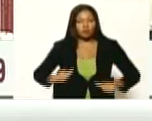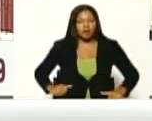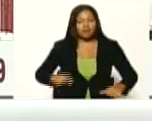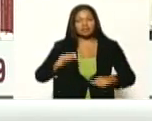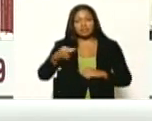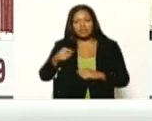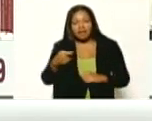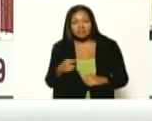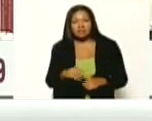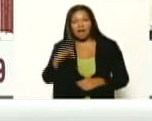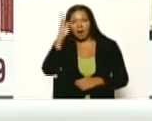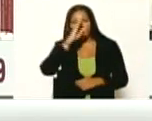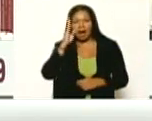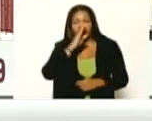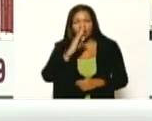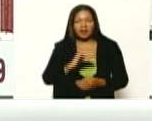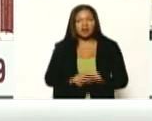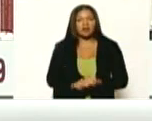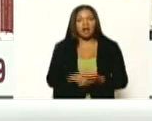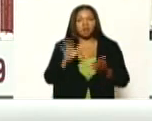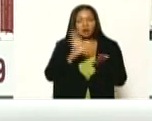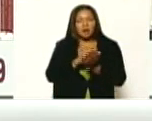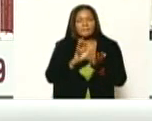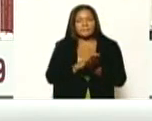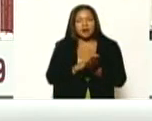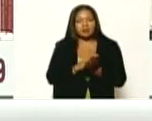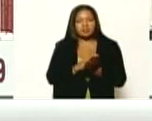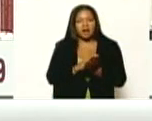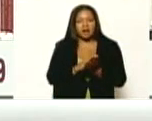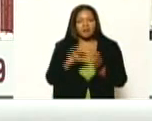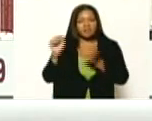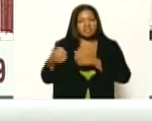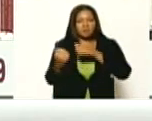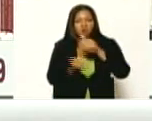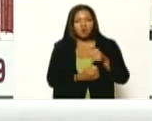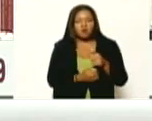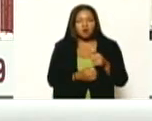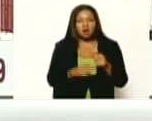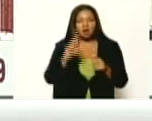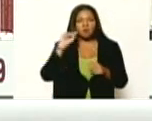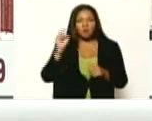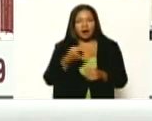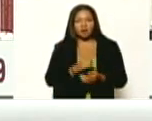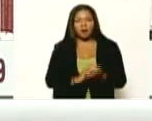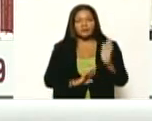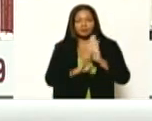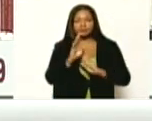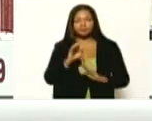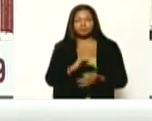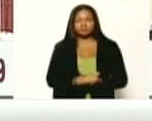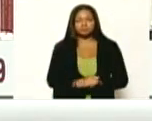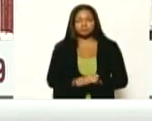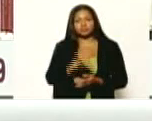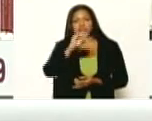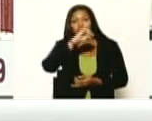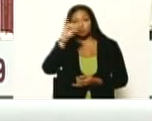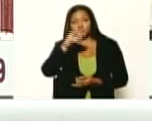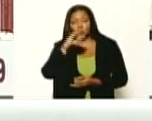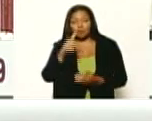Táchira, Barinas, Nueva Esparta, Delta Macuro y Guárico. Los mayores crecimientos de esta semana estuvieron en el